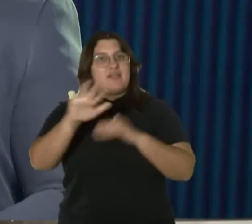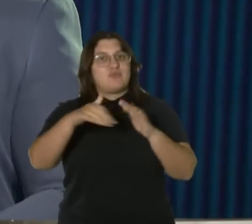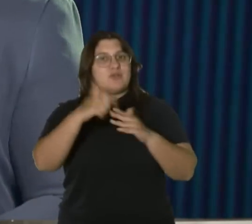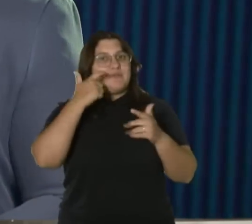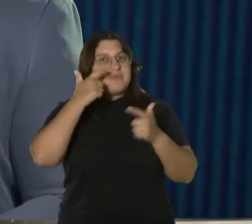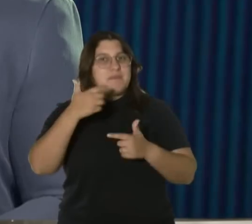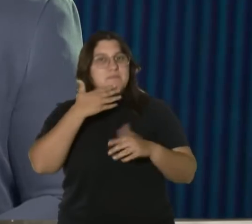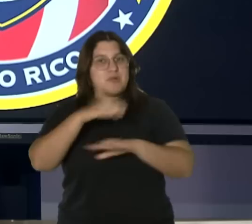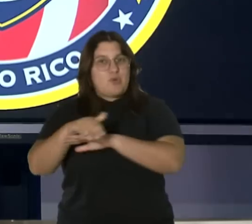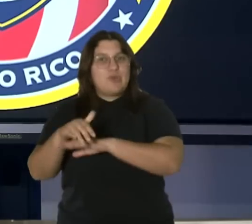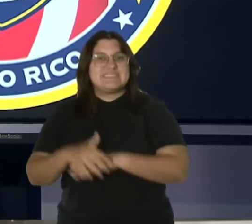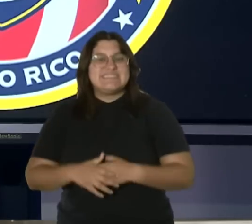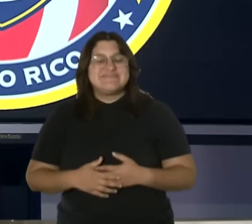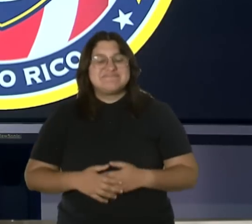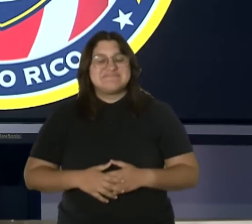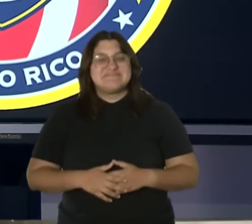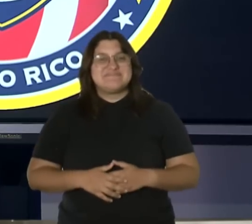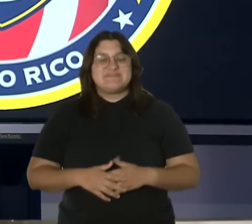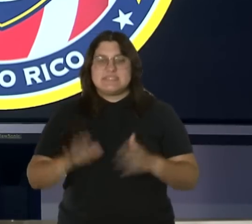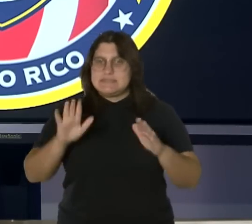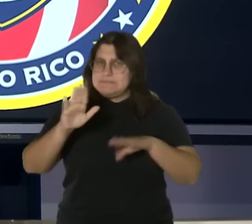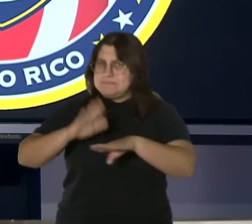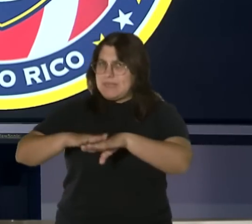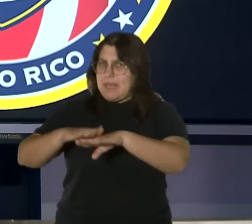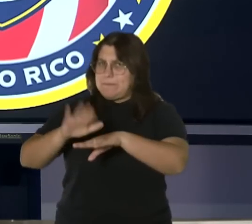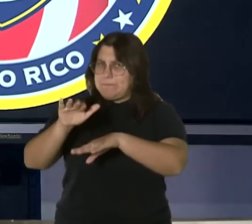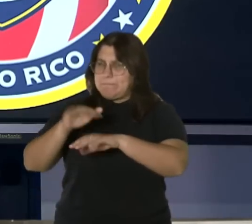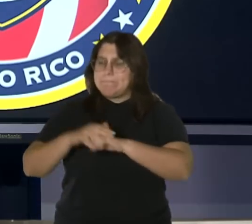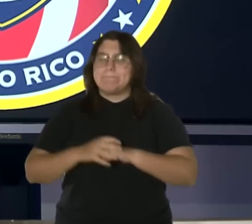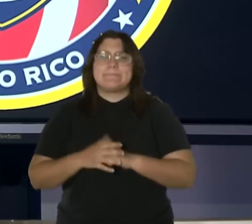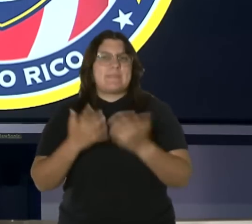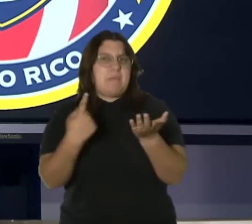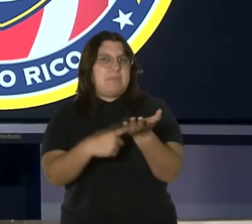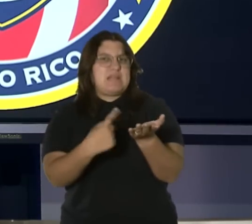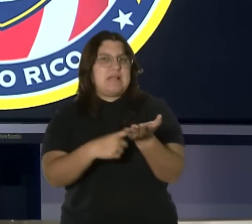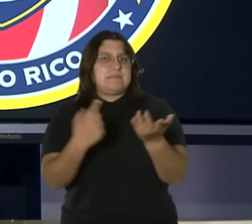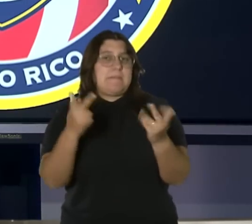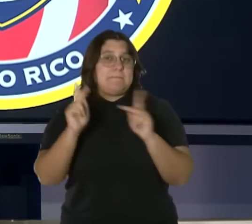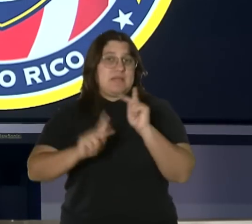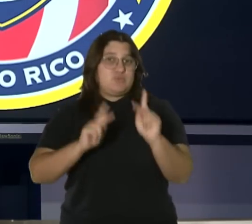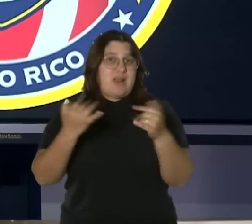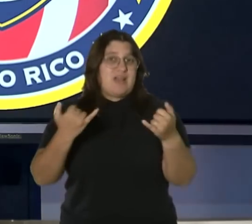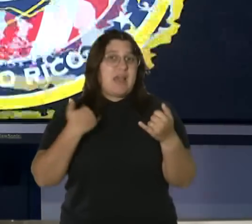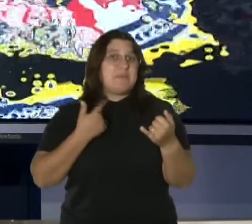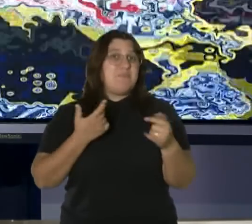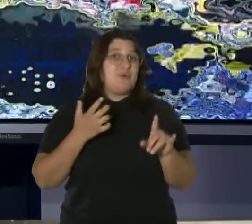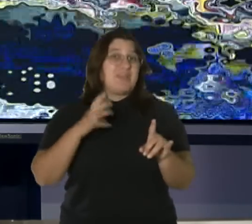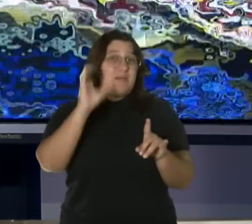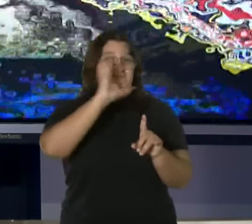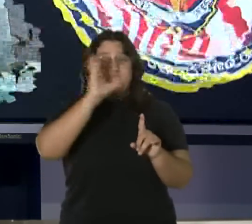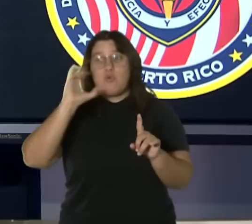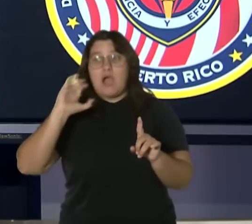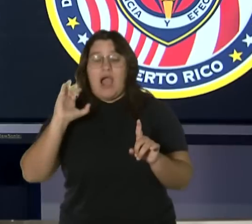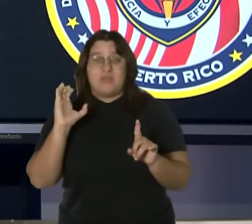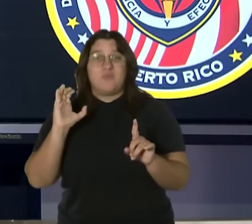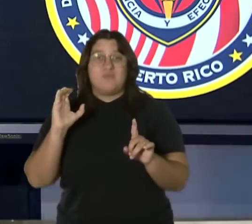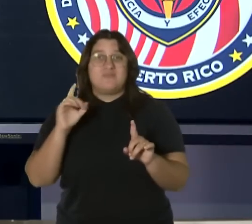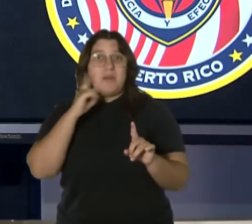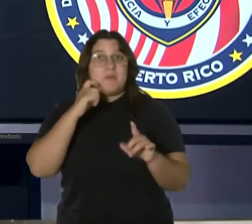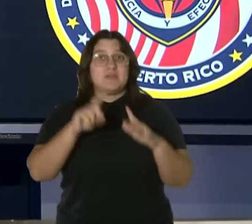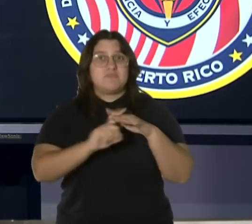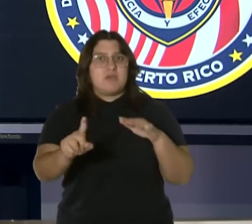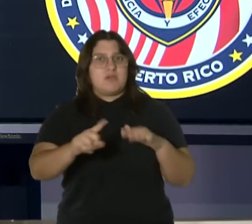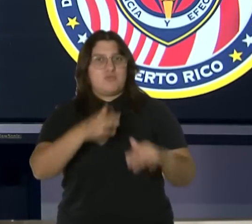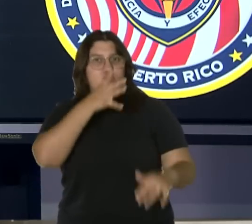nos ve Buenas noches Sargento vamos a hablar aquí de varias personas con órdenes de arresto Tenemos aquí a